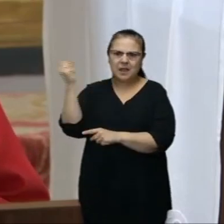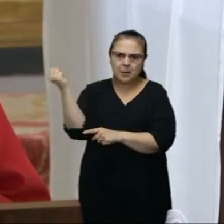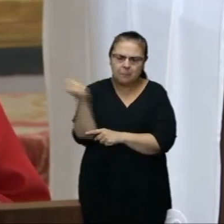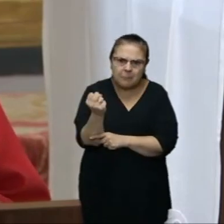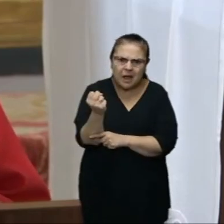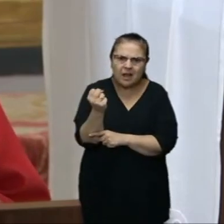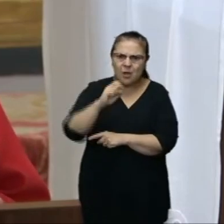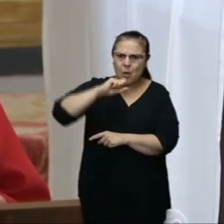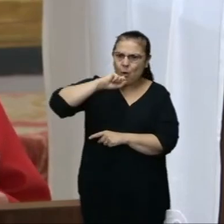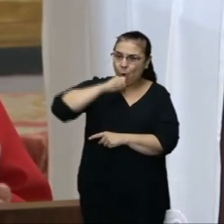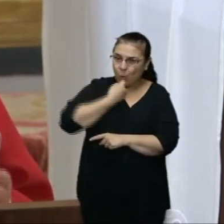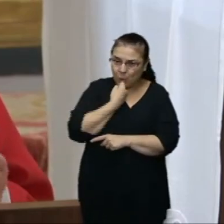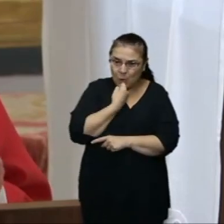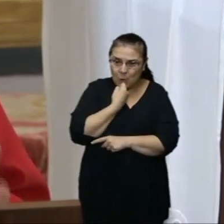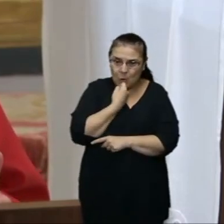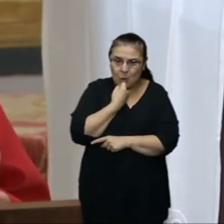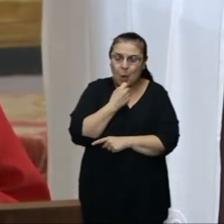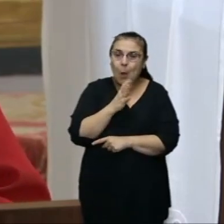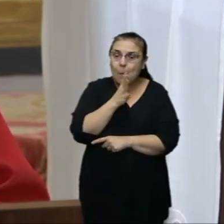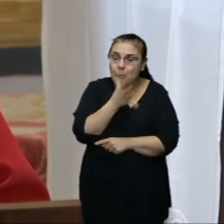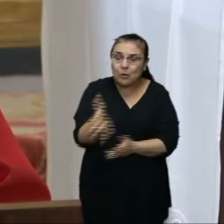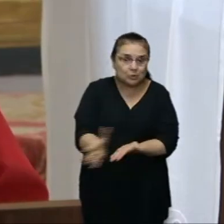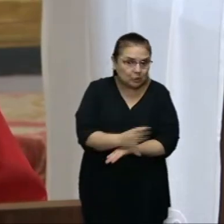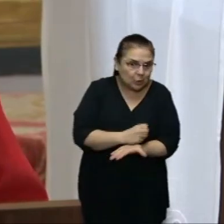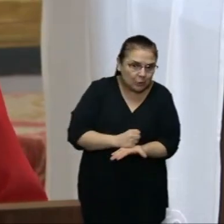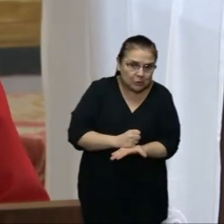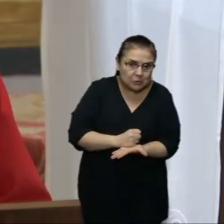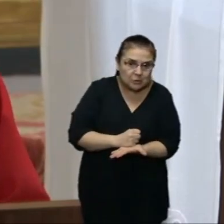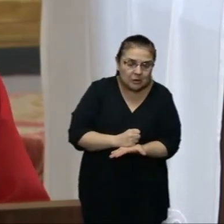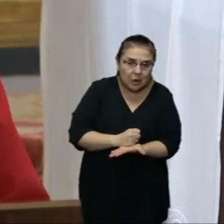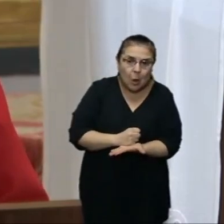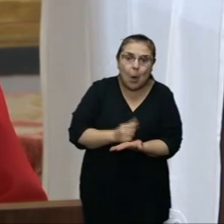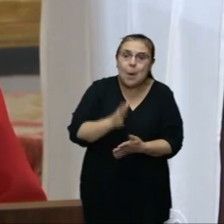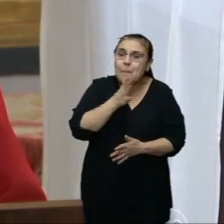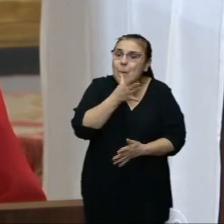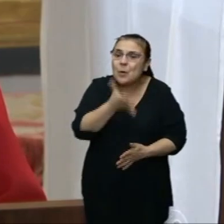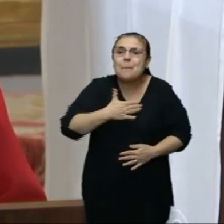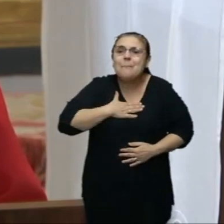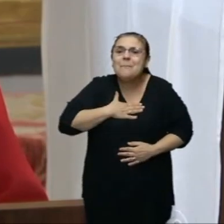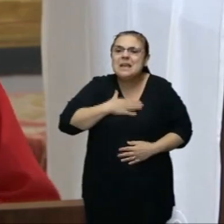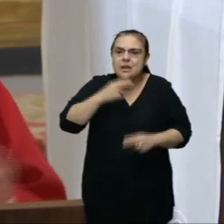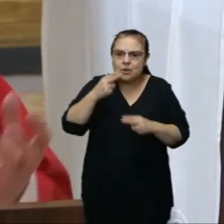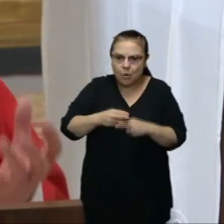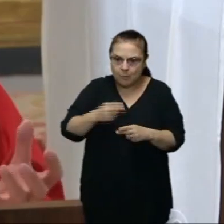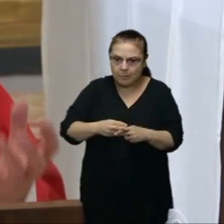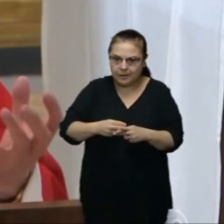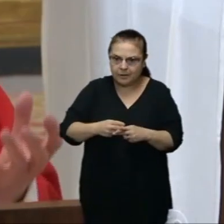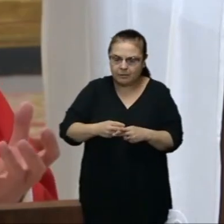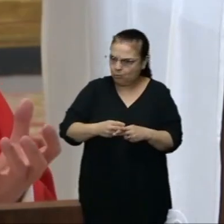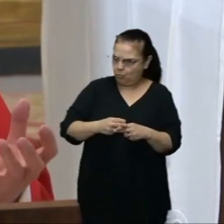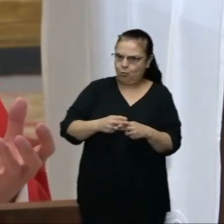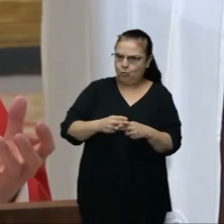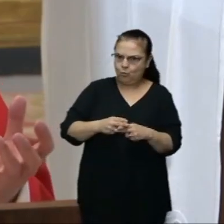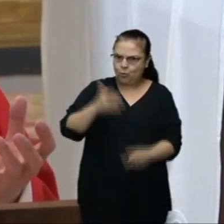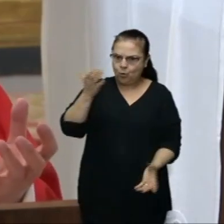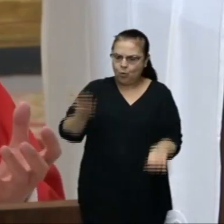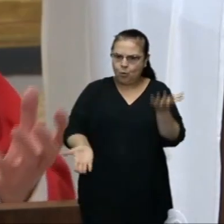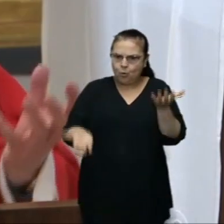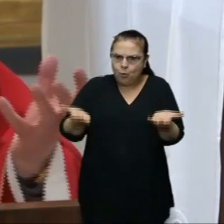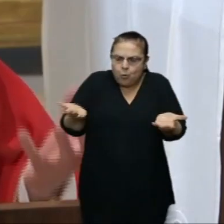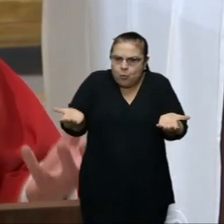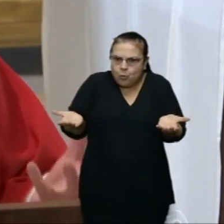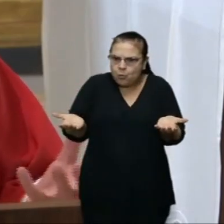serán odiados por todos a causa de mi nombre. Es la contradicción, como